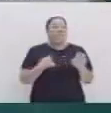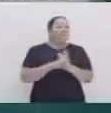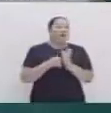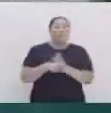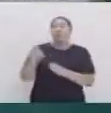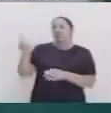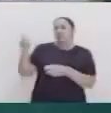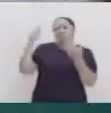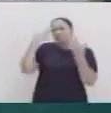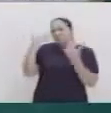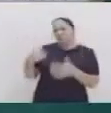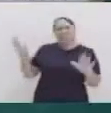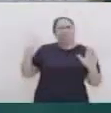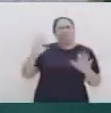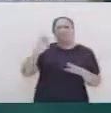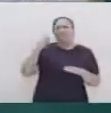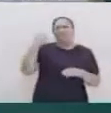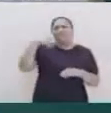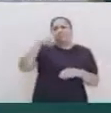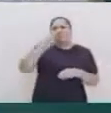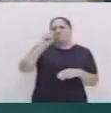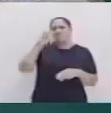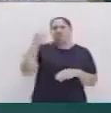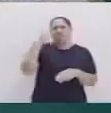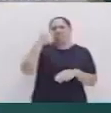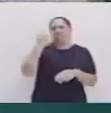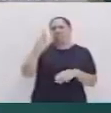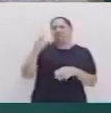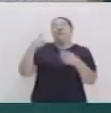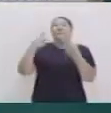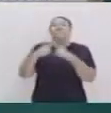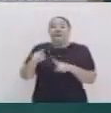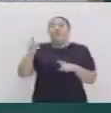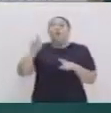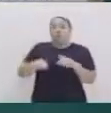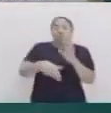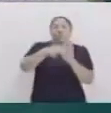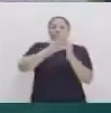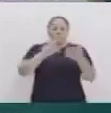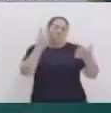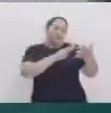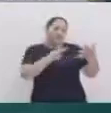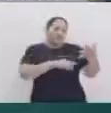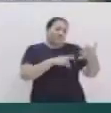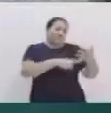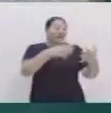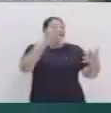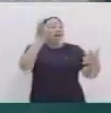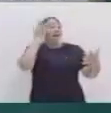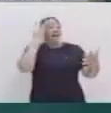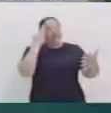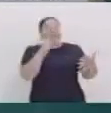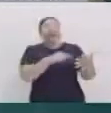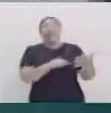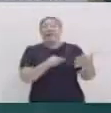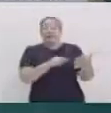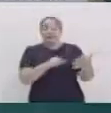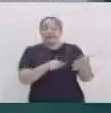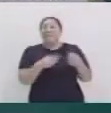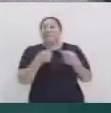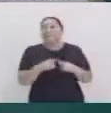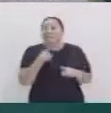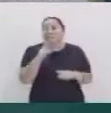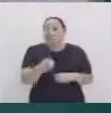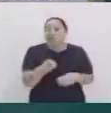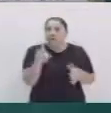no sabías qué era esbozar, pero leyendo el contexto te dio una idea de que puede ser esbozar. Ahora cuando tú lo